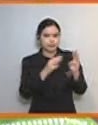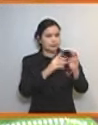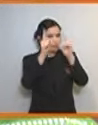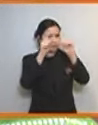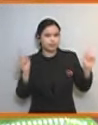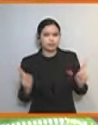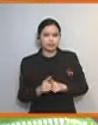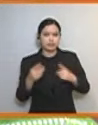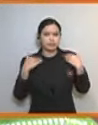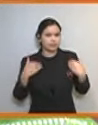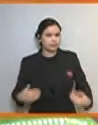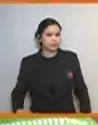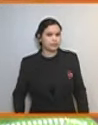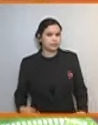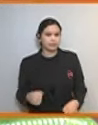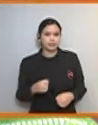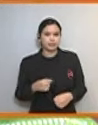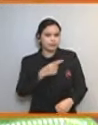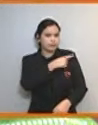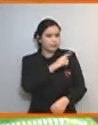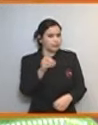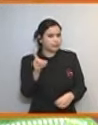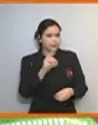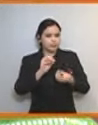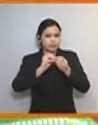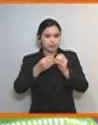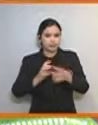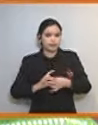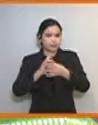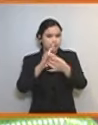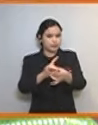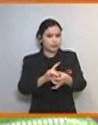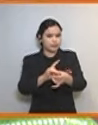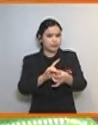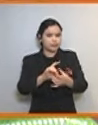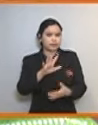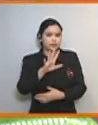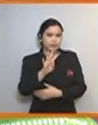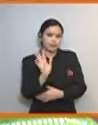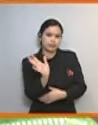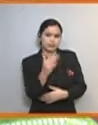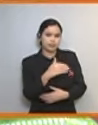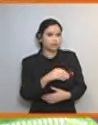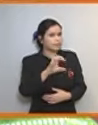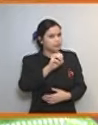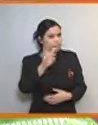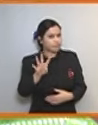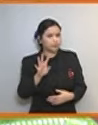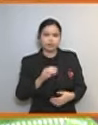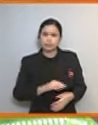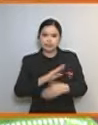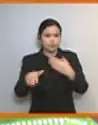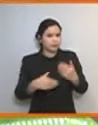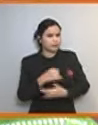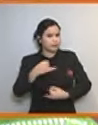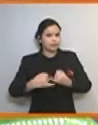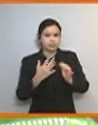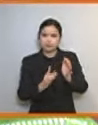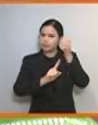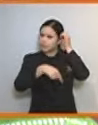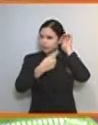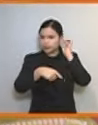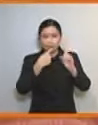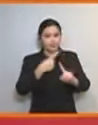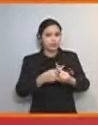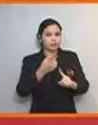del cuerpo le podemos ubicar justamente en el hombro derecho. Números que se le relacionan 54 y 04. Para todos nuestros jugadores